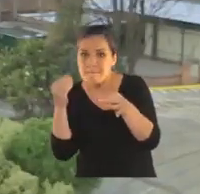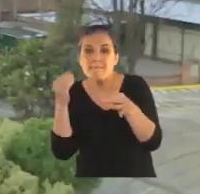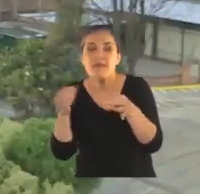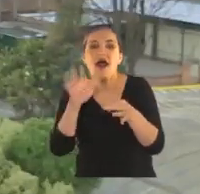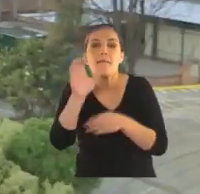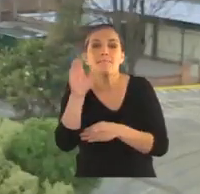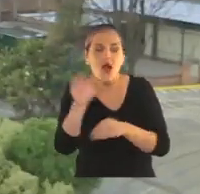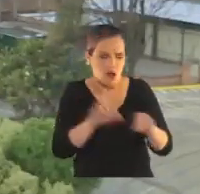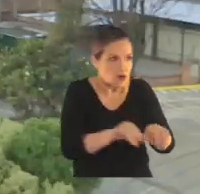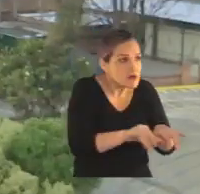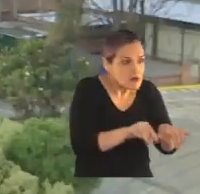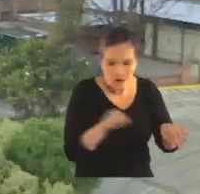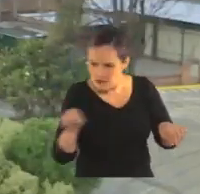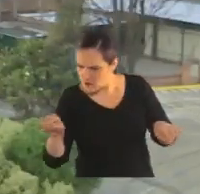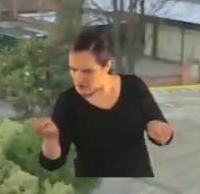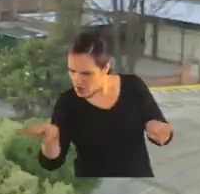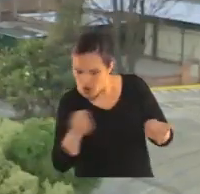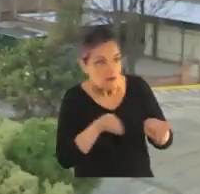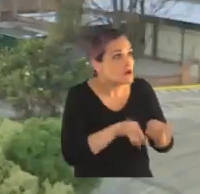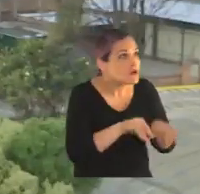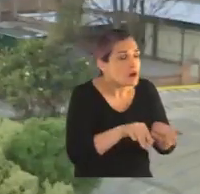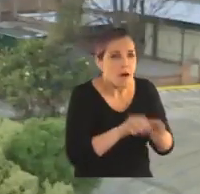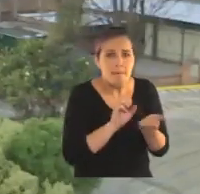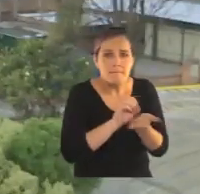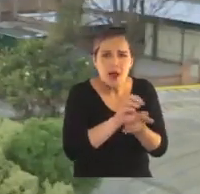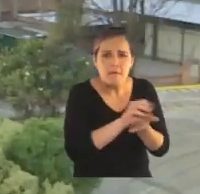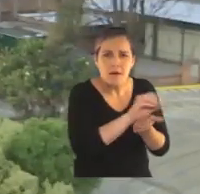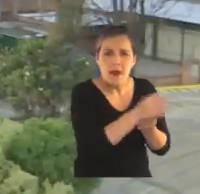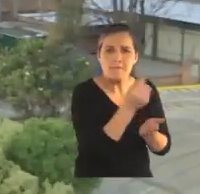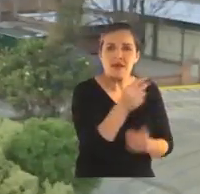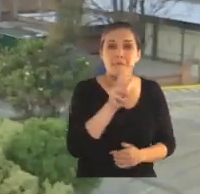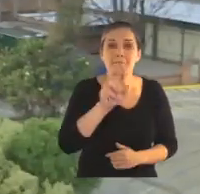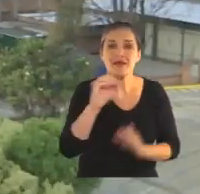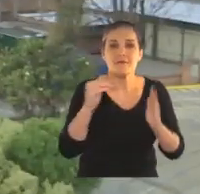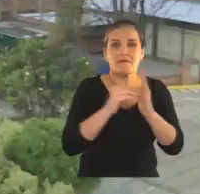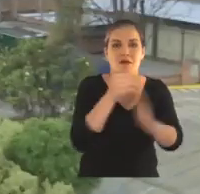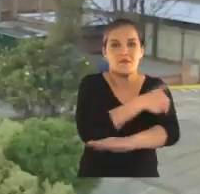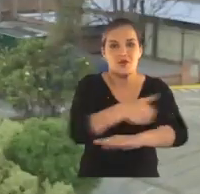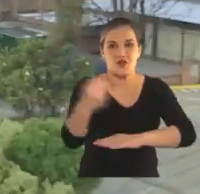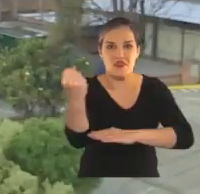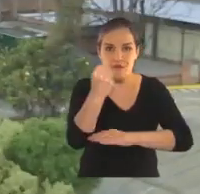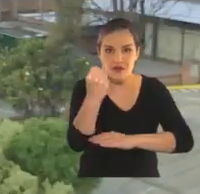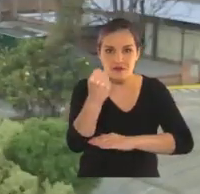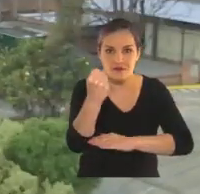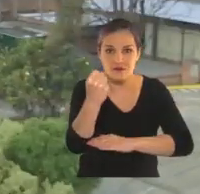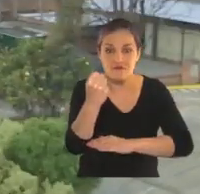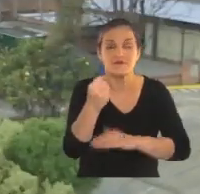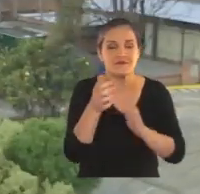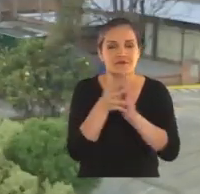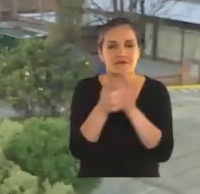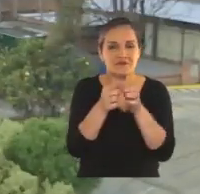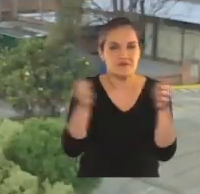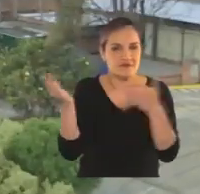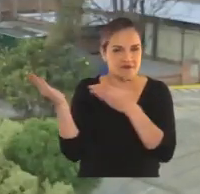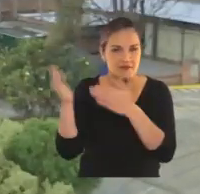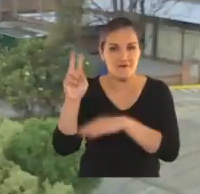bancarias por 20 mil millones de pesos, lo que dice la Fiscalía inicialmente. Damos el informe sobre lo que pasó en Purificación Tolima.